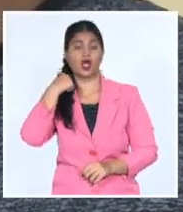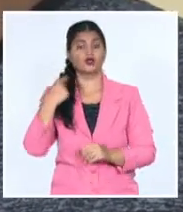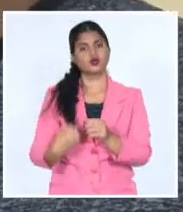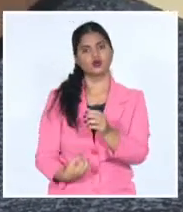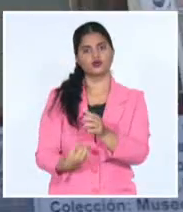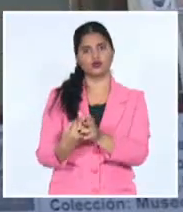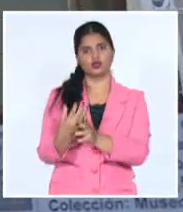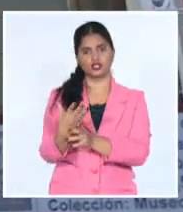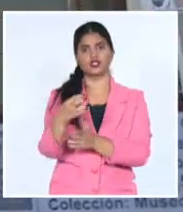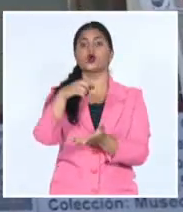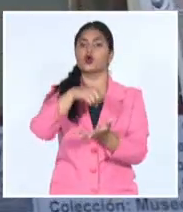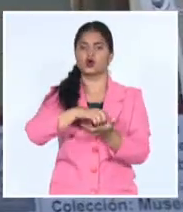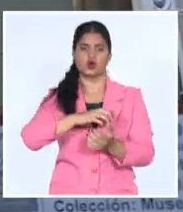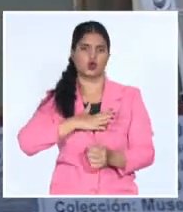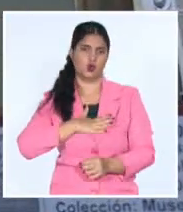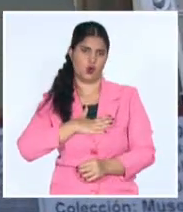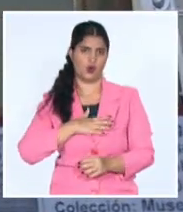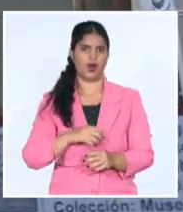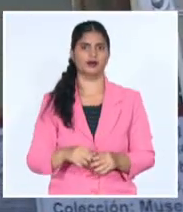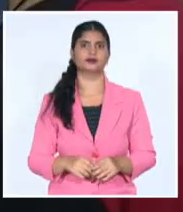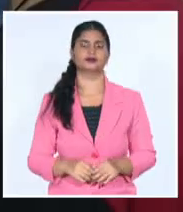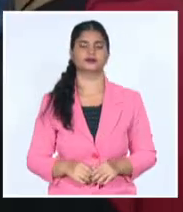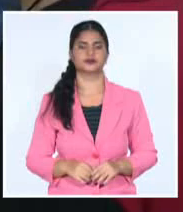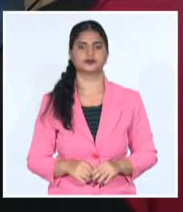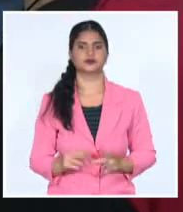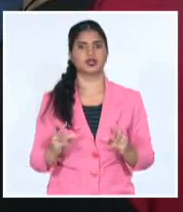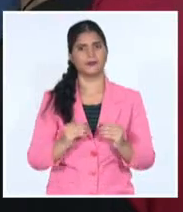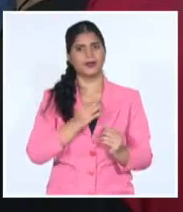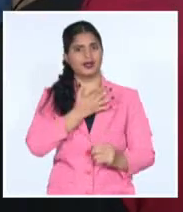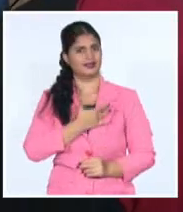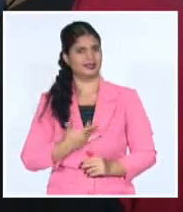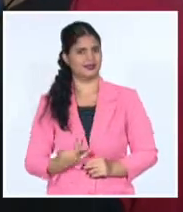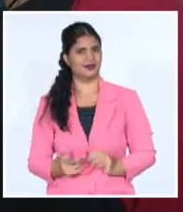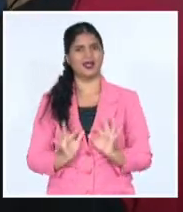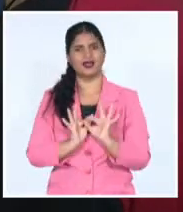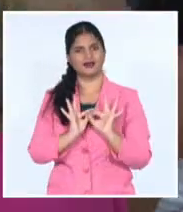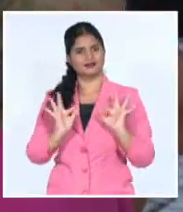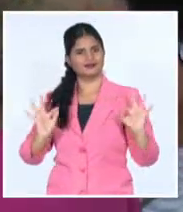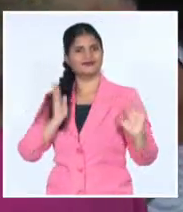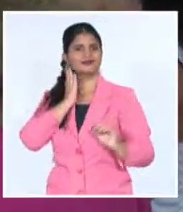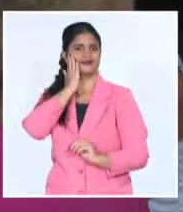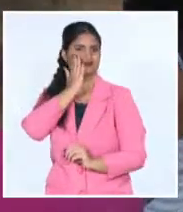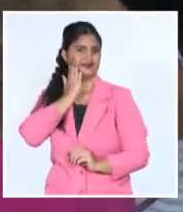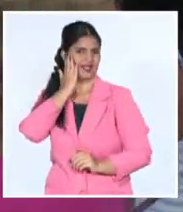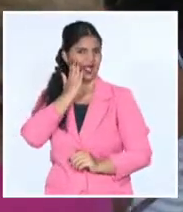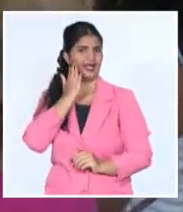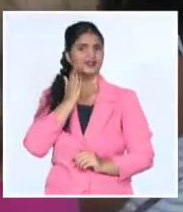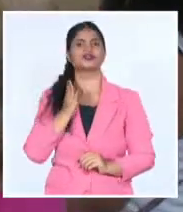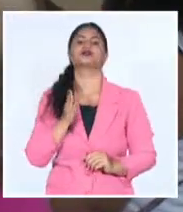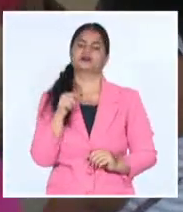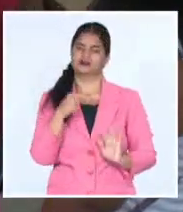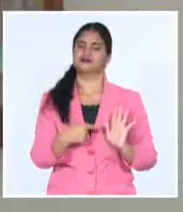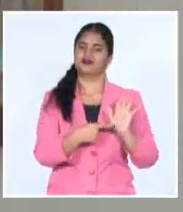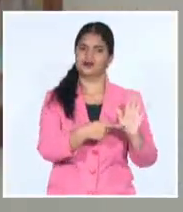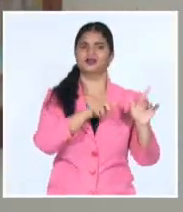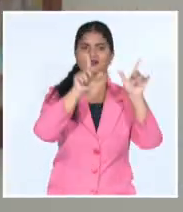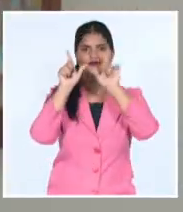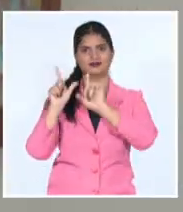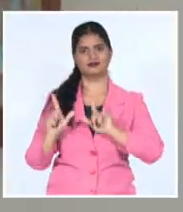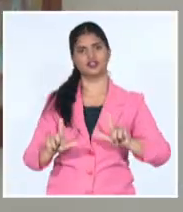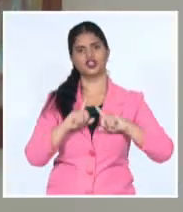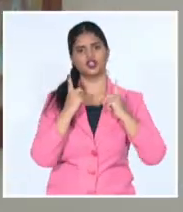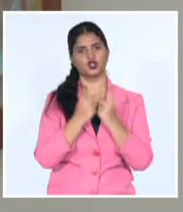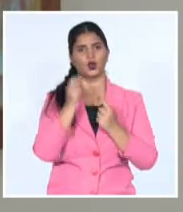la institución. Ingenio, sensibilidad y dulzura devienen componentes de la exposición colectiva